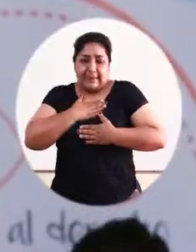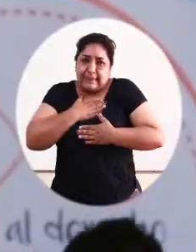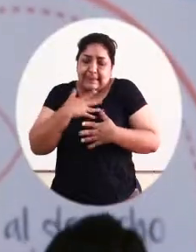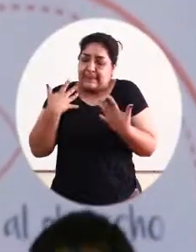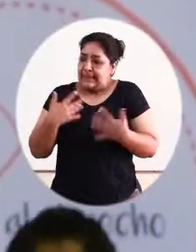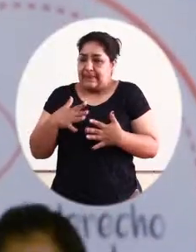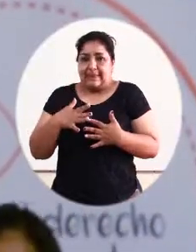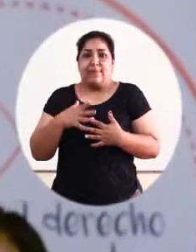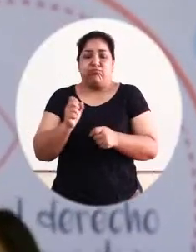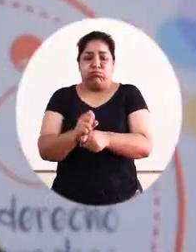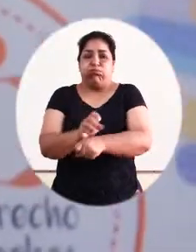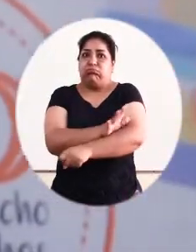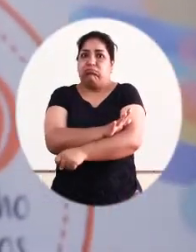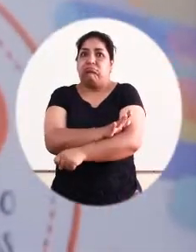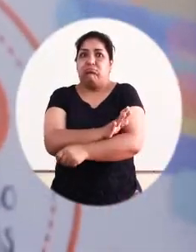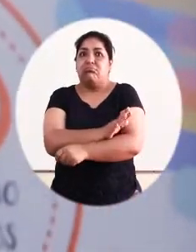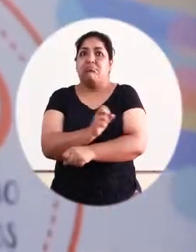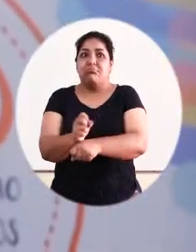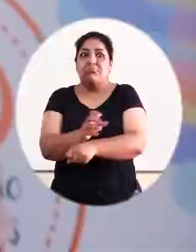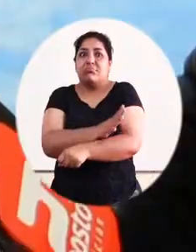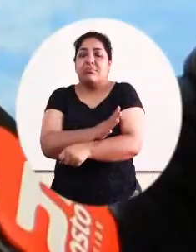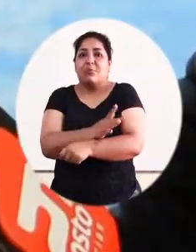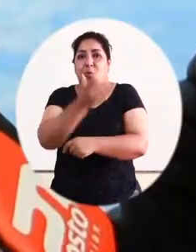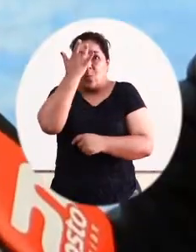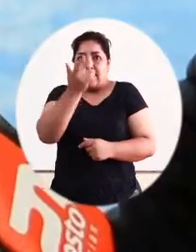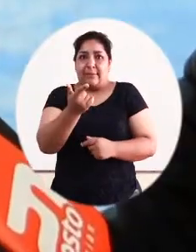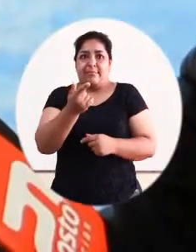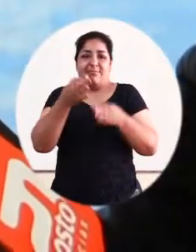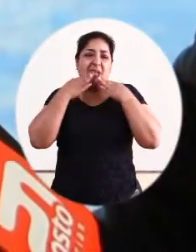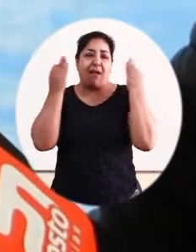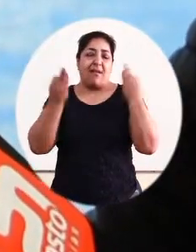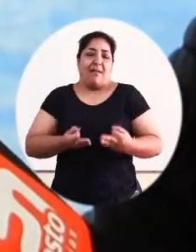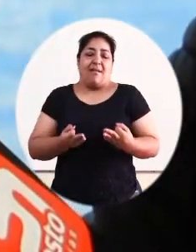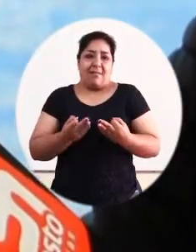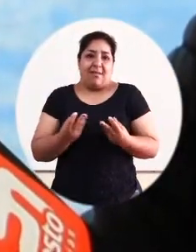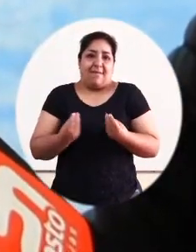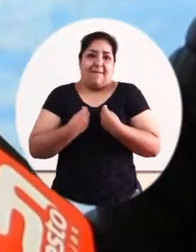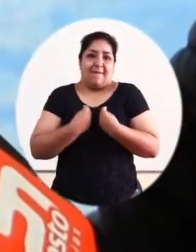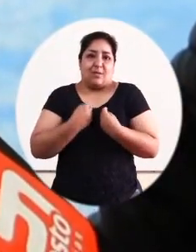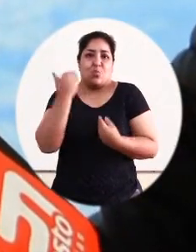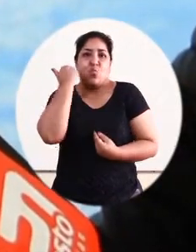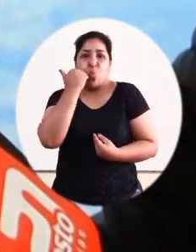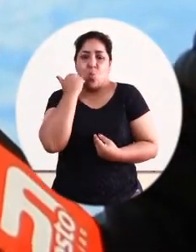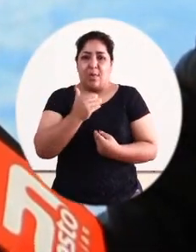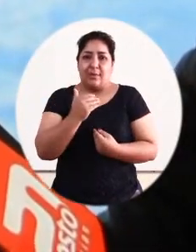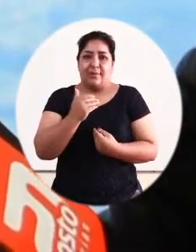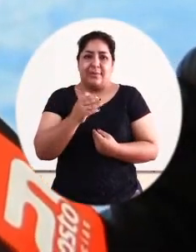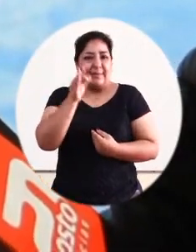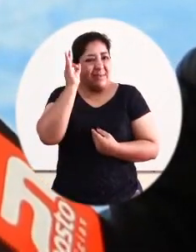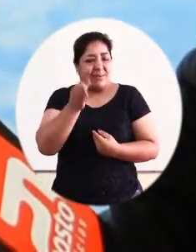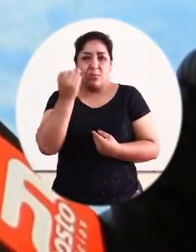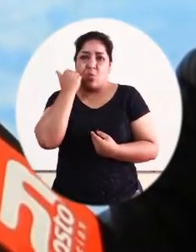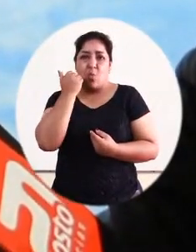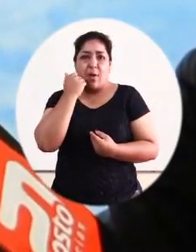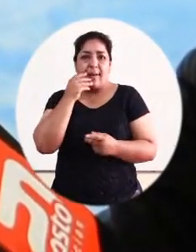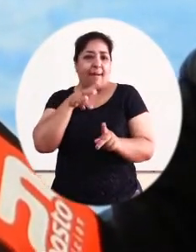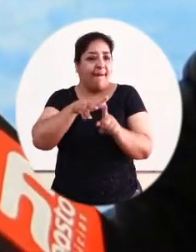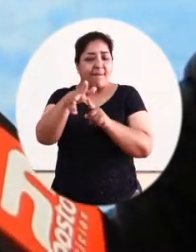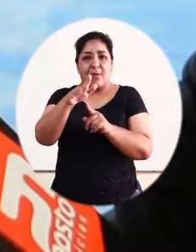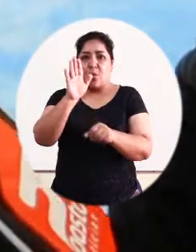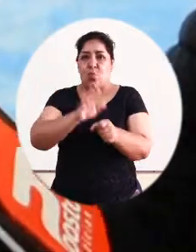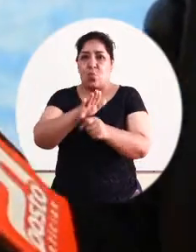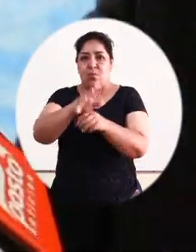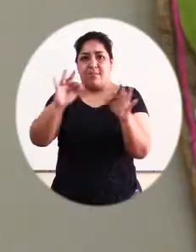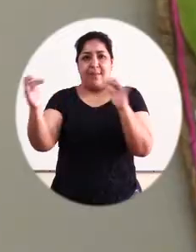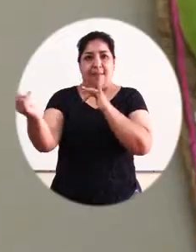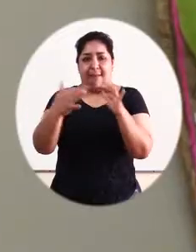para mí la verdad ha sido un momento muy conmovedor pero además que es la realidad que vivimos las mujeres han sido botín de guerra las mujeres